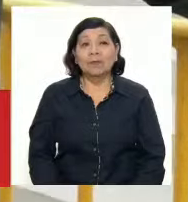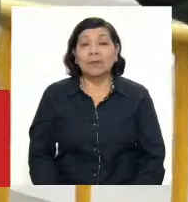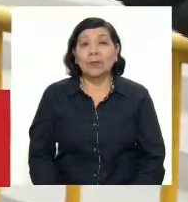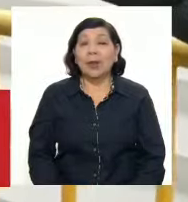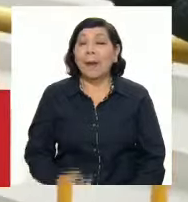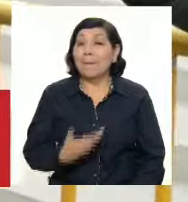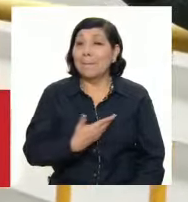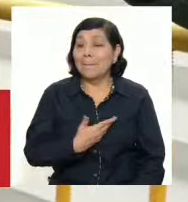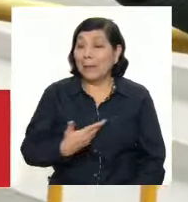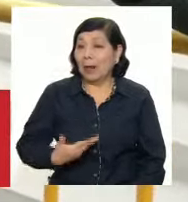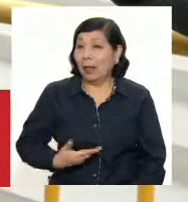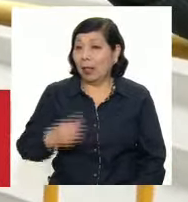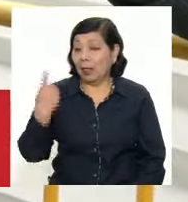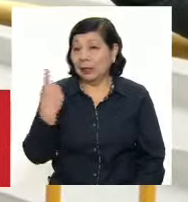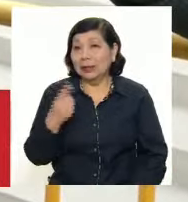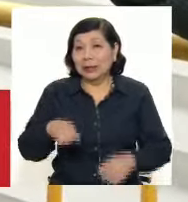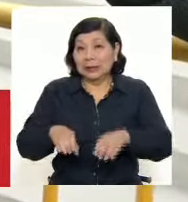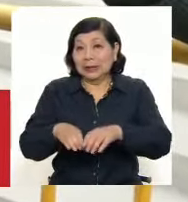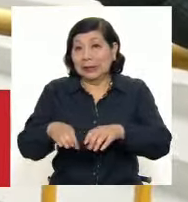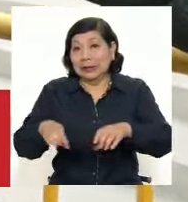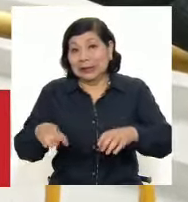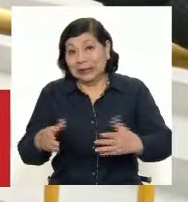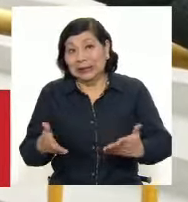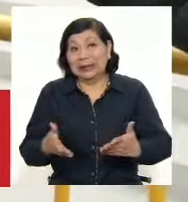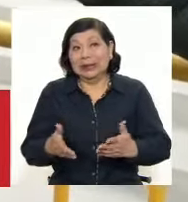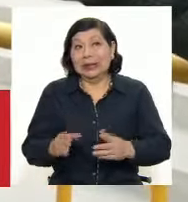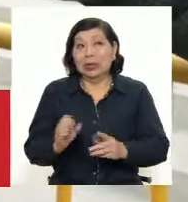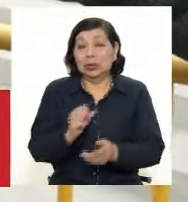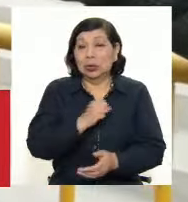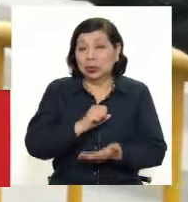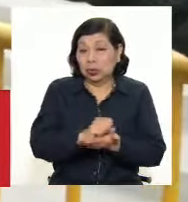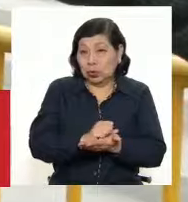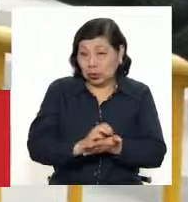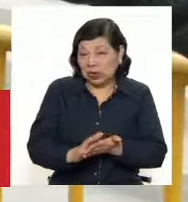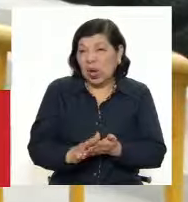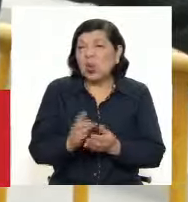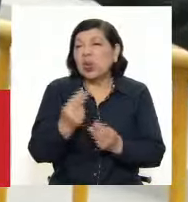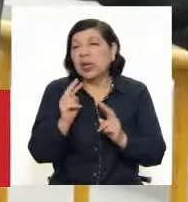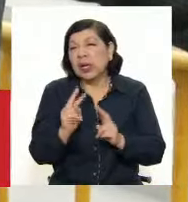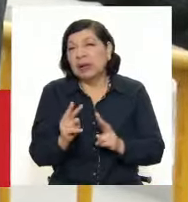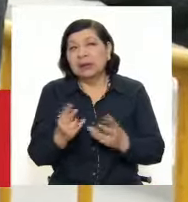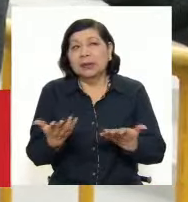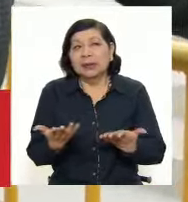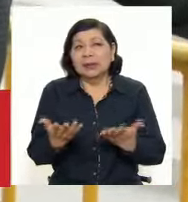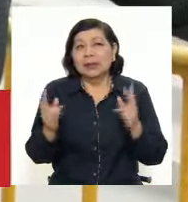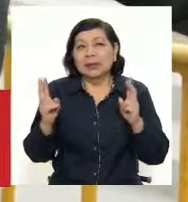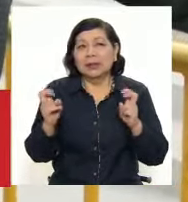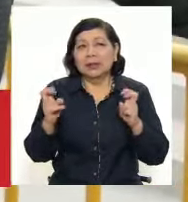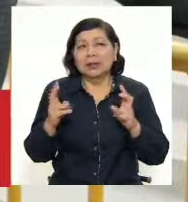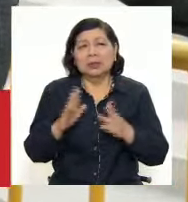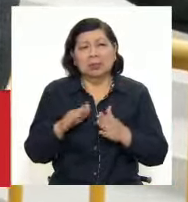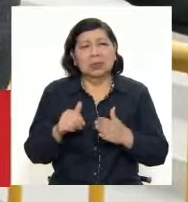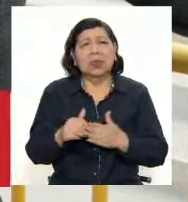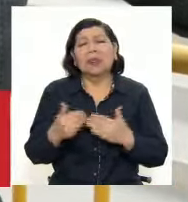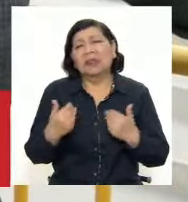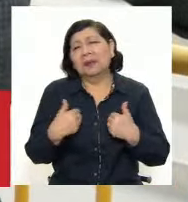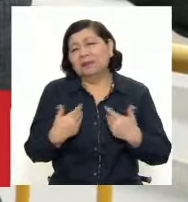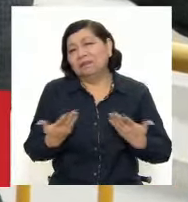el presidente genera una polarización en la sociedad. ¿Usted cómo ve este tema?